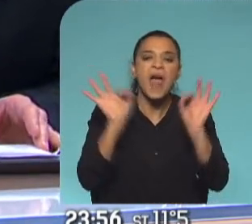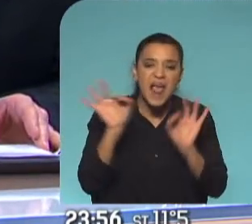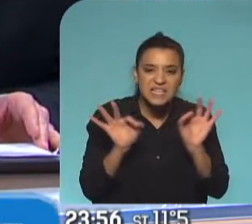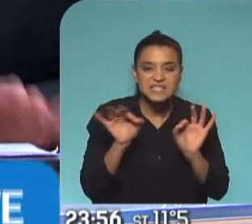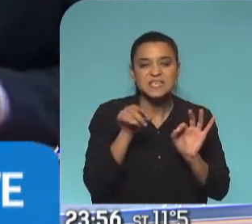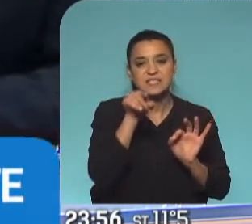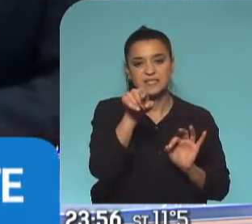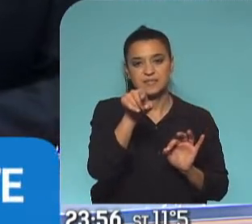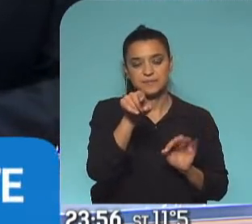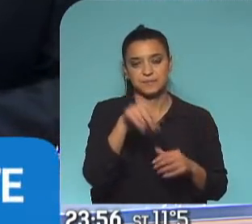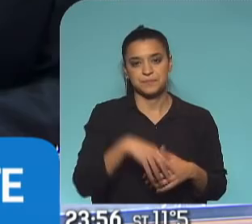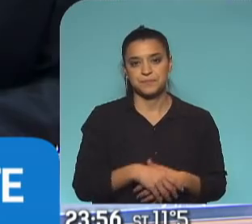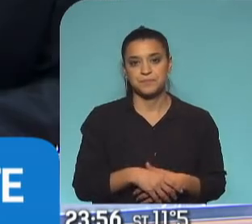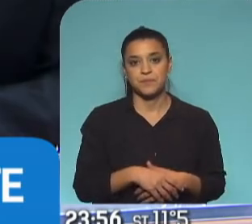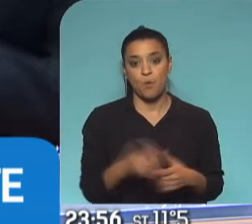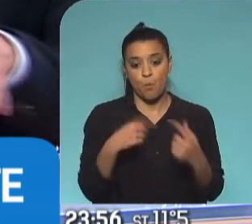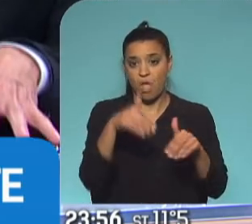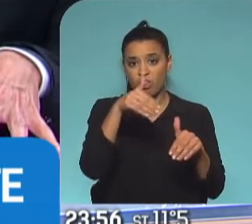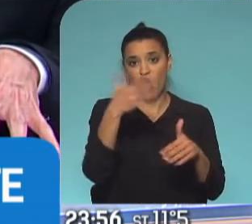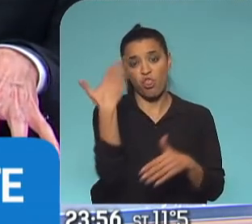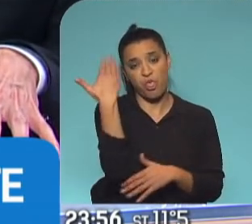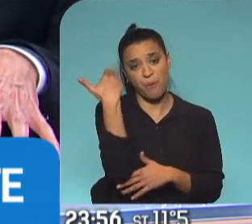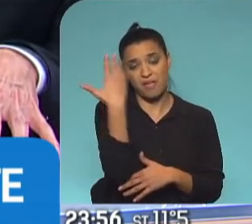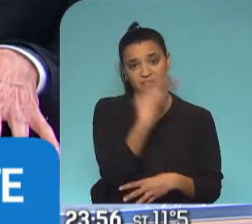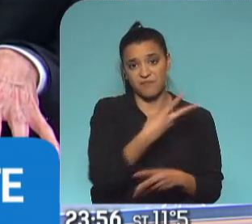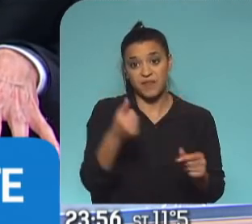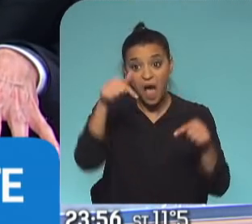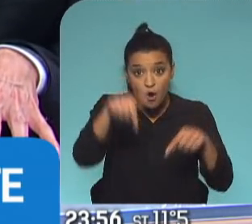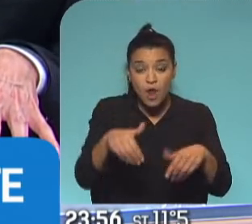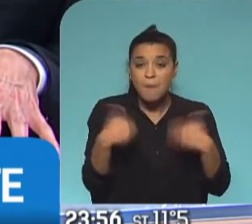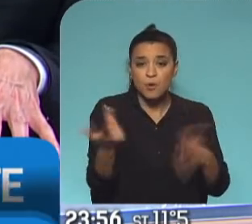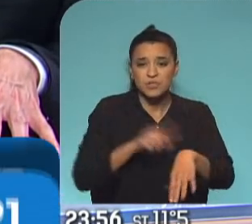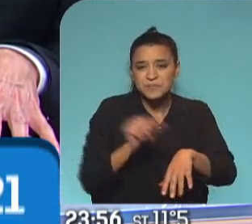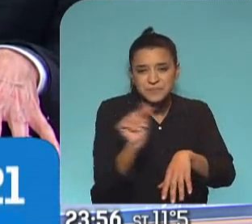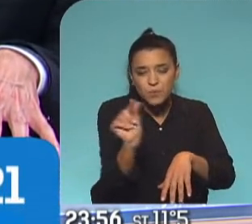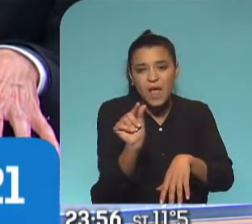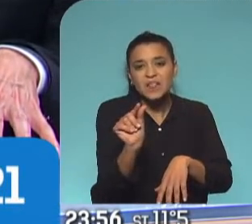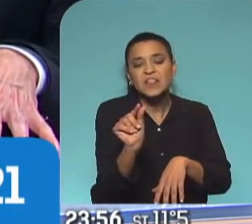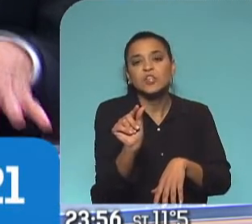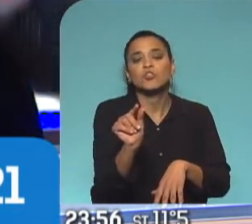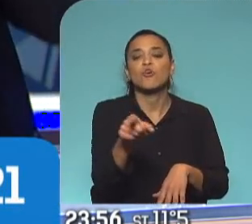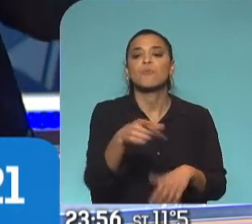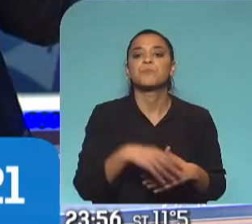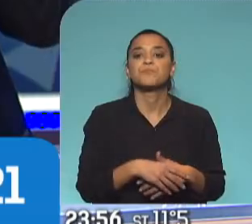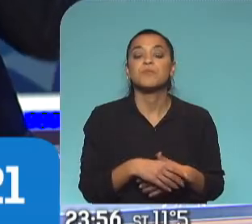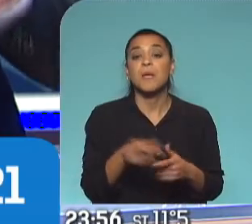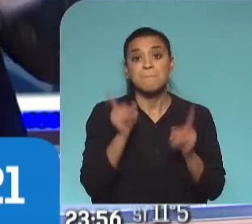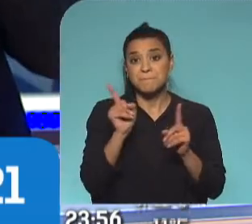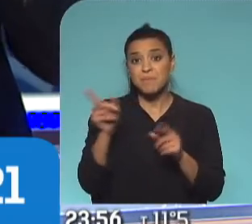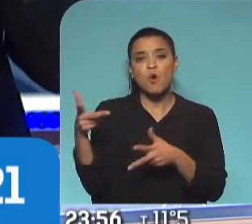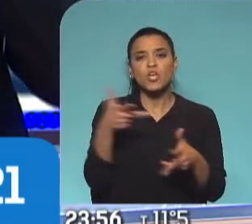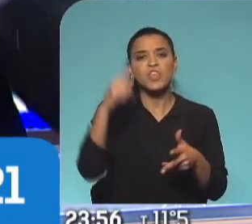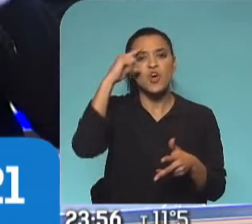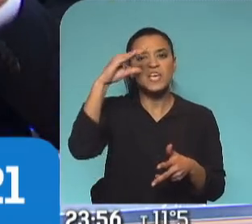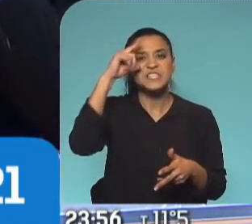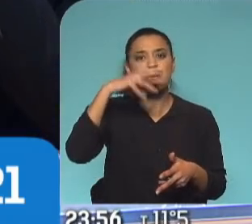dejado después del debate presidencial. Vamos a aprovechar unos segunditos finales a nuestros invitados. Si quieren, con lo que decía Echeverre, la